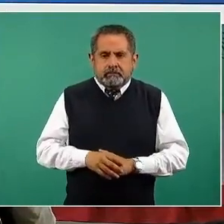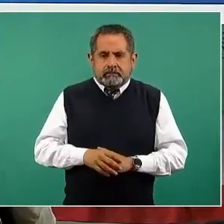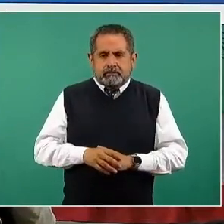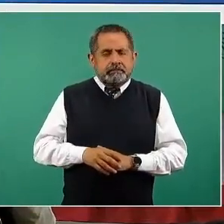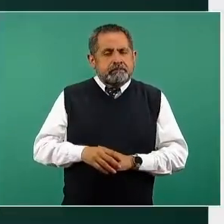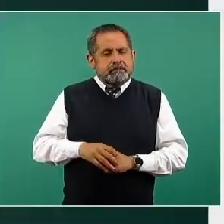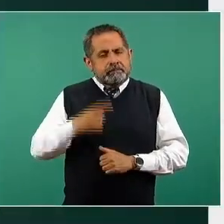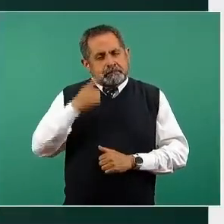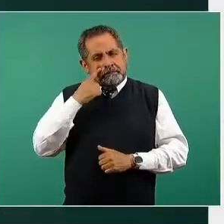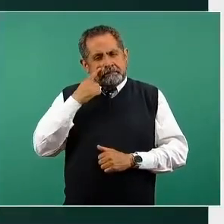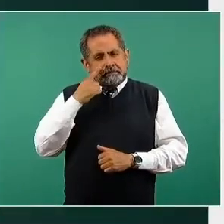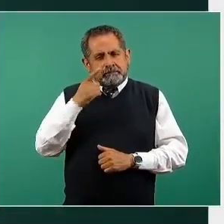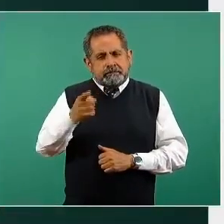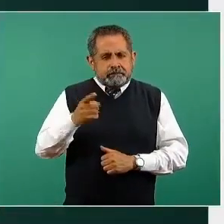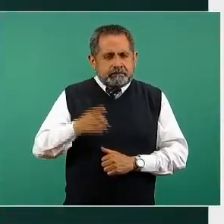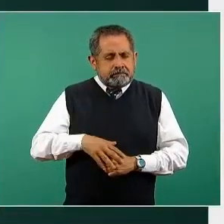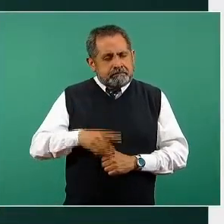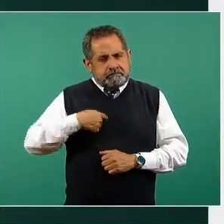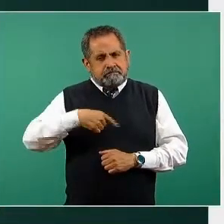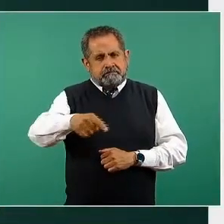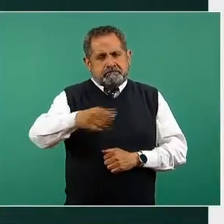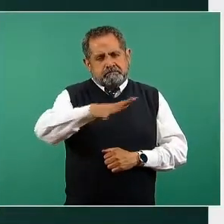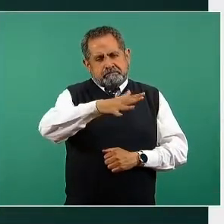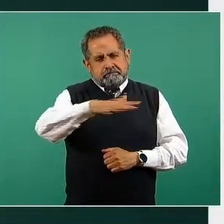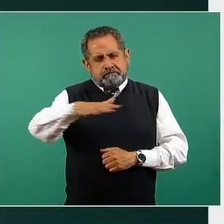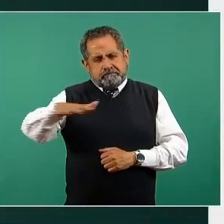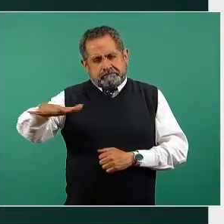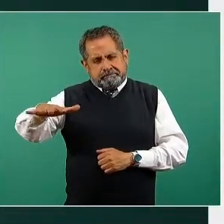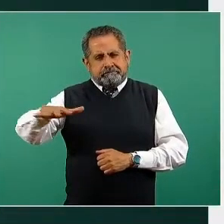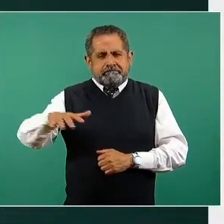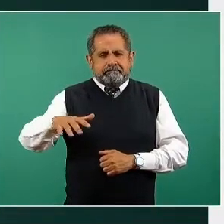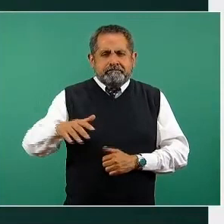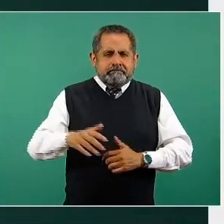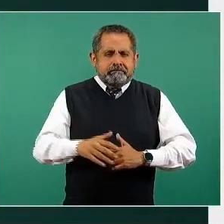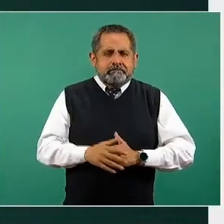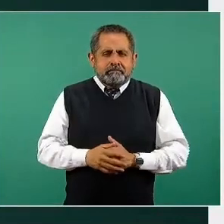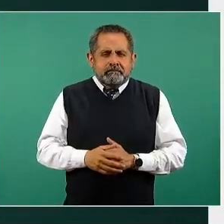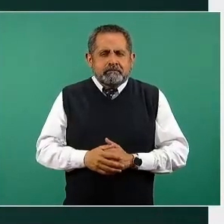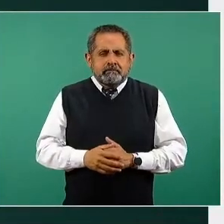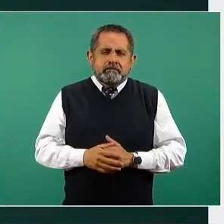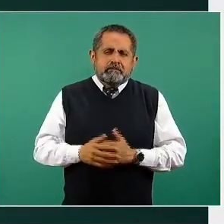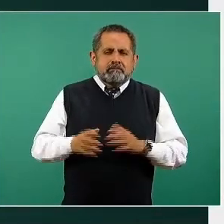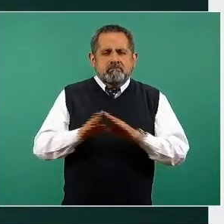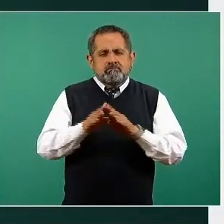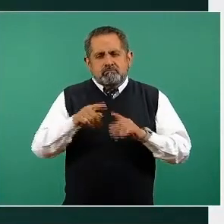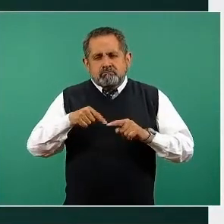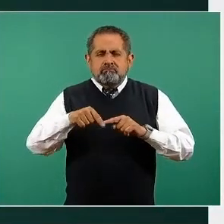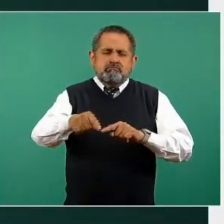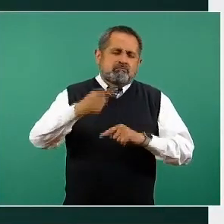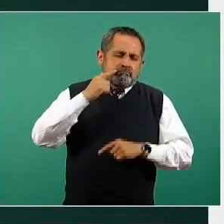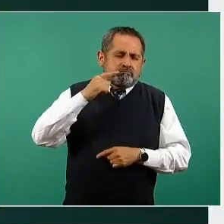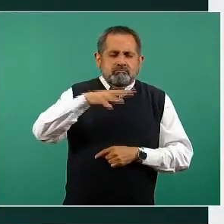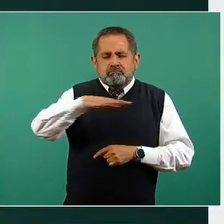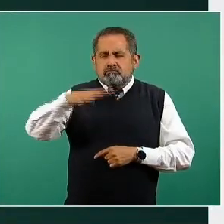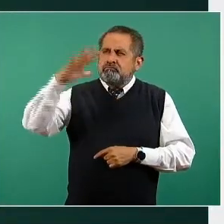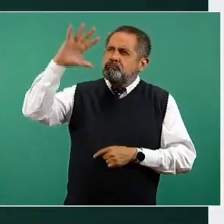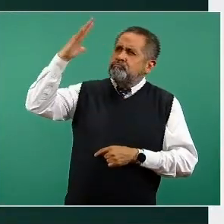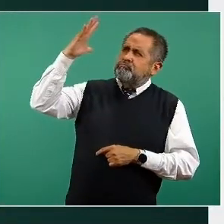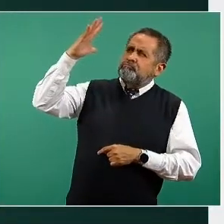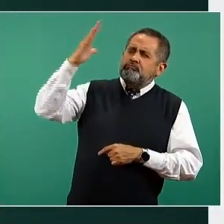que vamos a la playa, cuando vamos obviamente a querer disfrutar un poco del sol, un poco del mar,